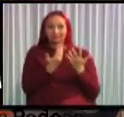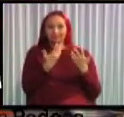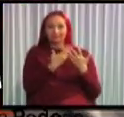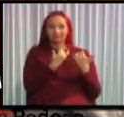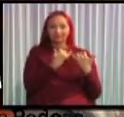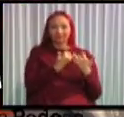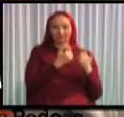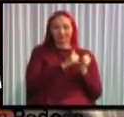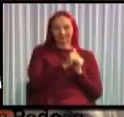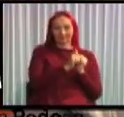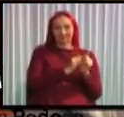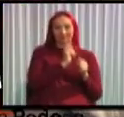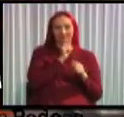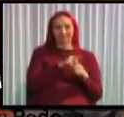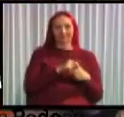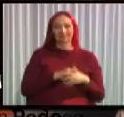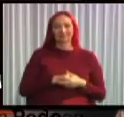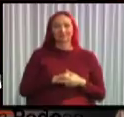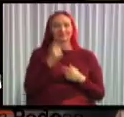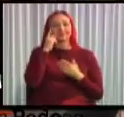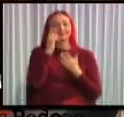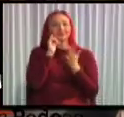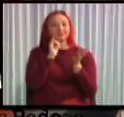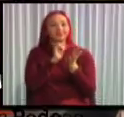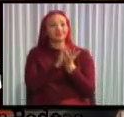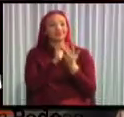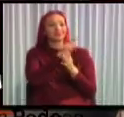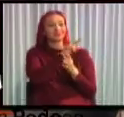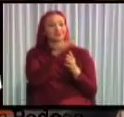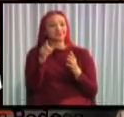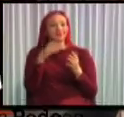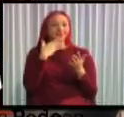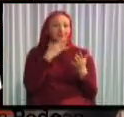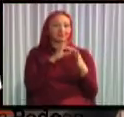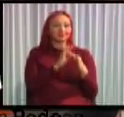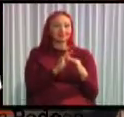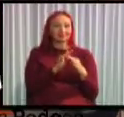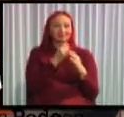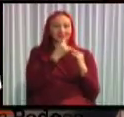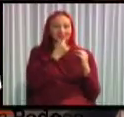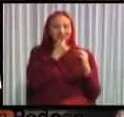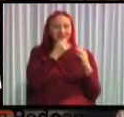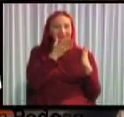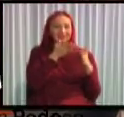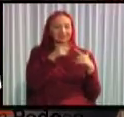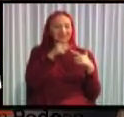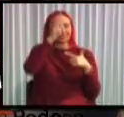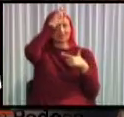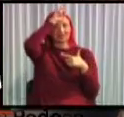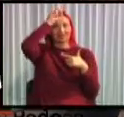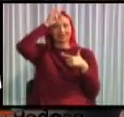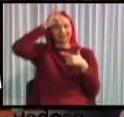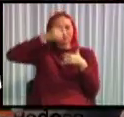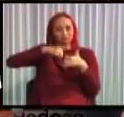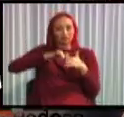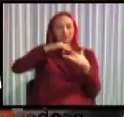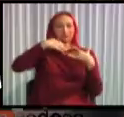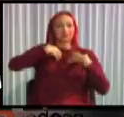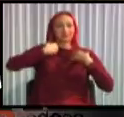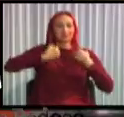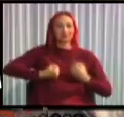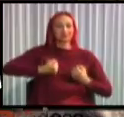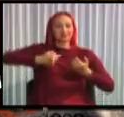ya en la competencia. Ajá. Por eso usted ve a estos ingleses, alemanes que todavía hacen ejercicios